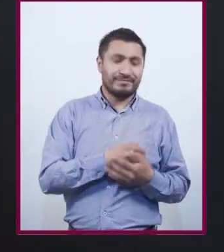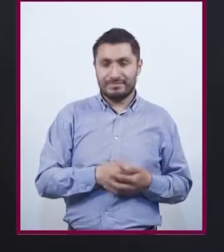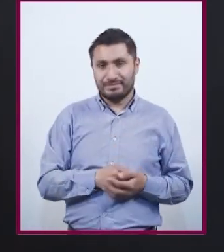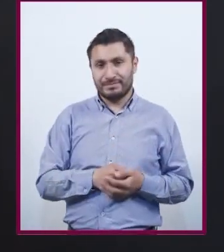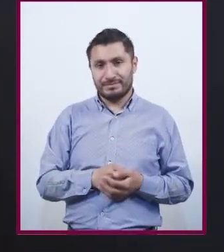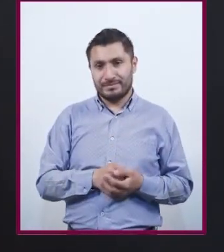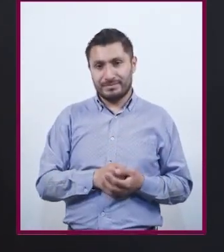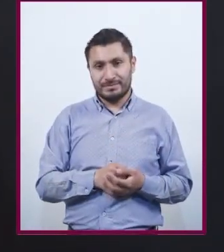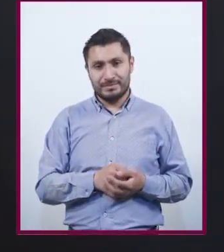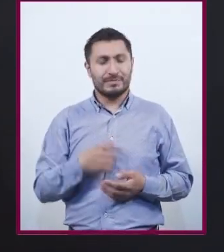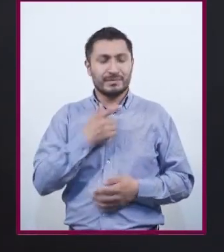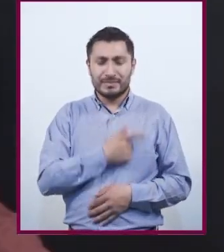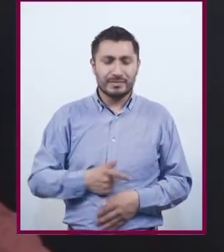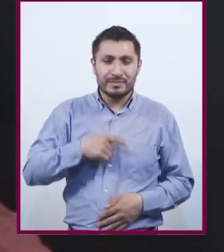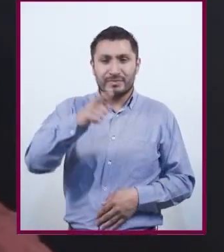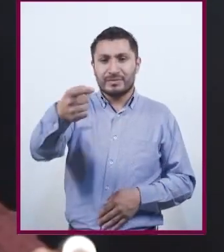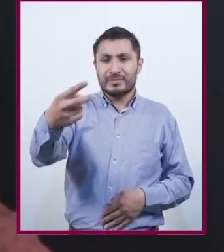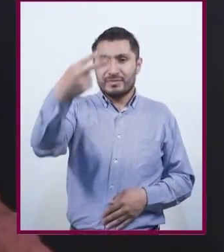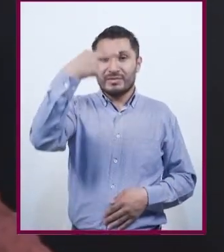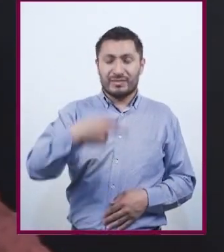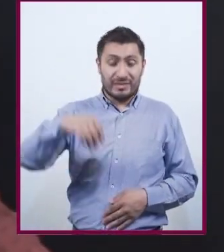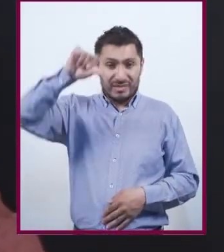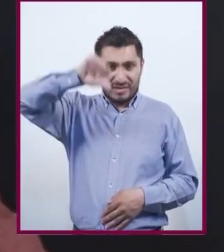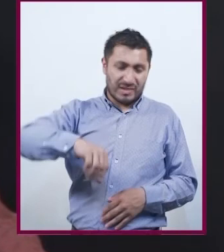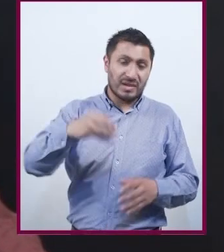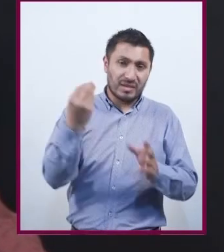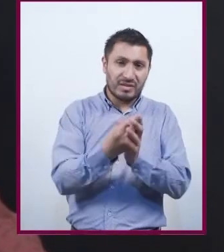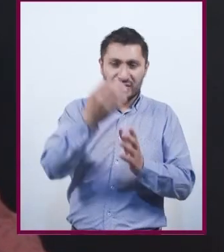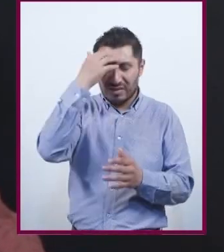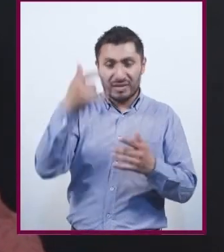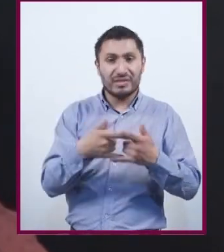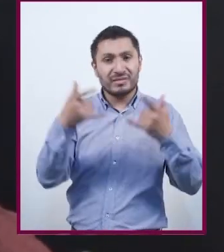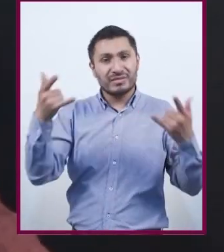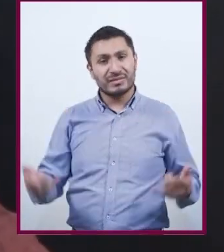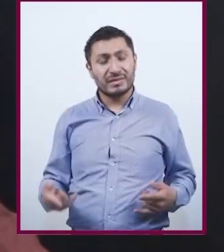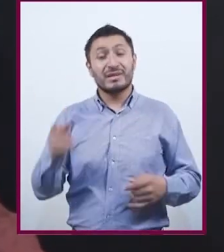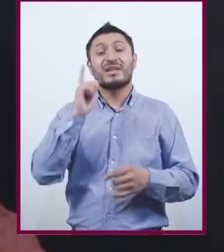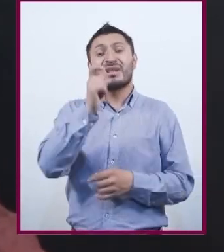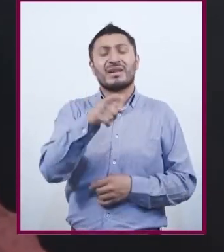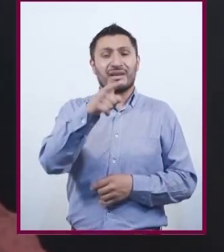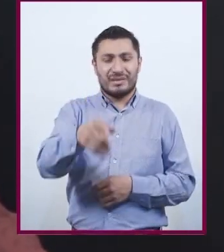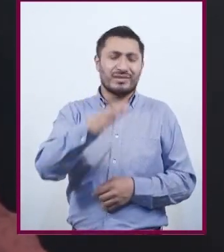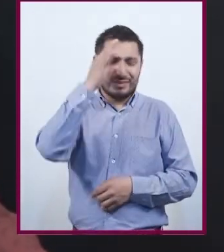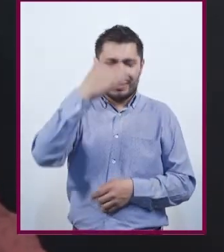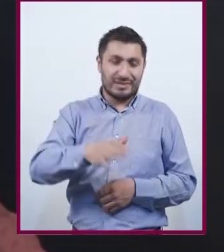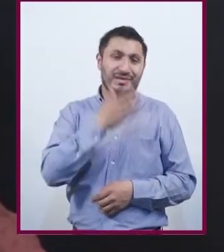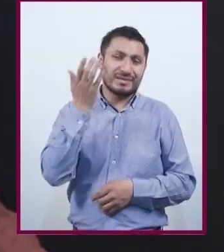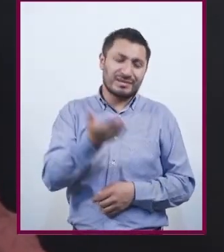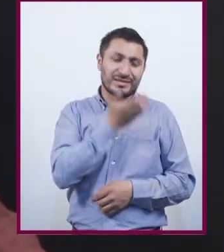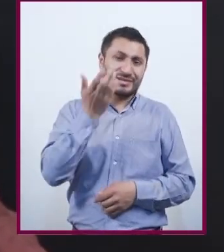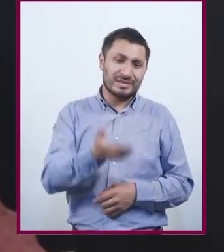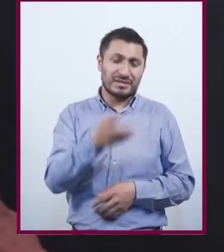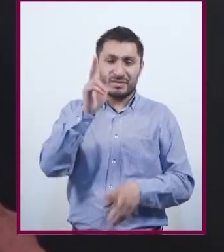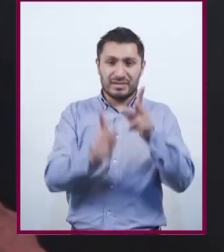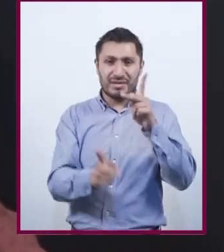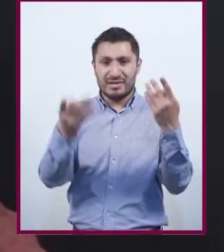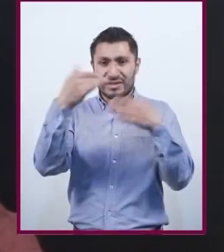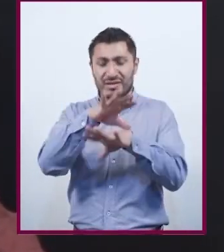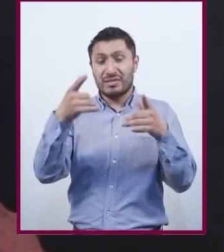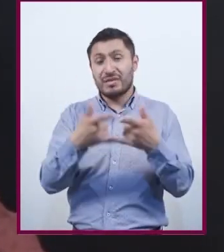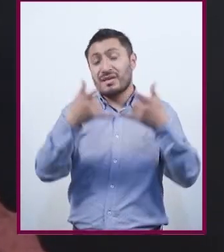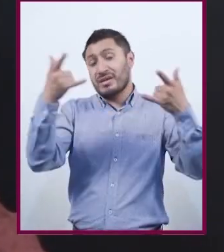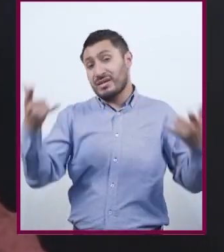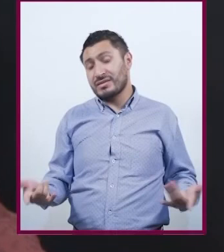¡Ay, qué romántico sería! Nos da mucho gusto que nos hayas acompañado en este programa de conciencia histórica en el que, como ya es